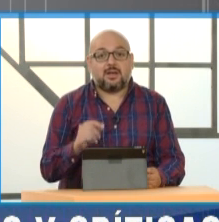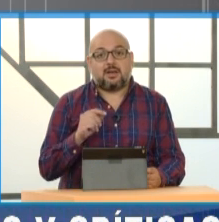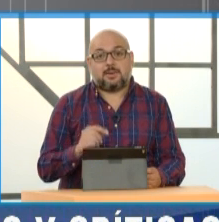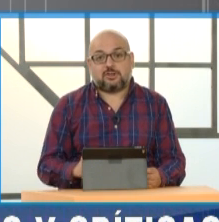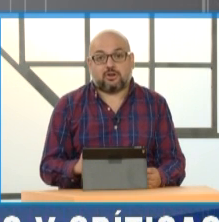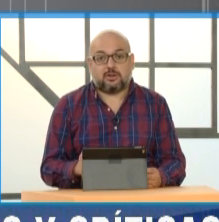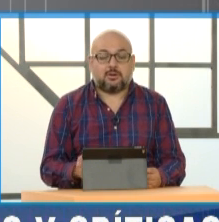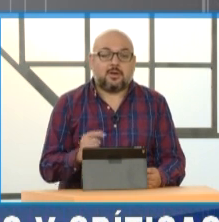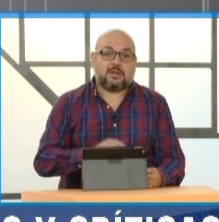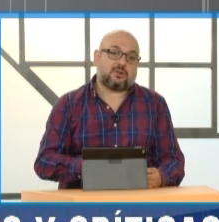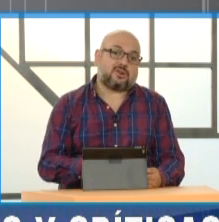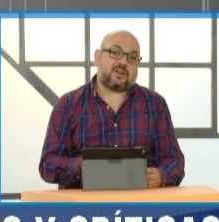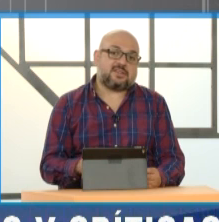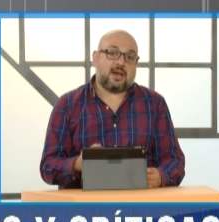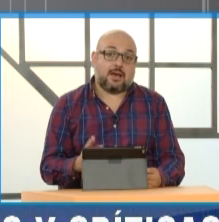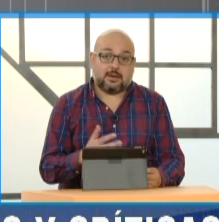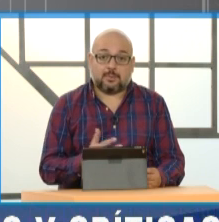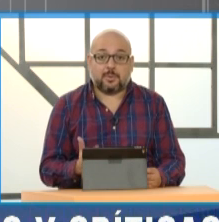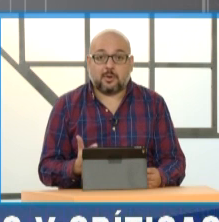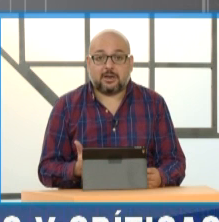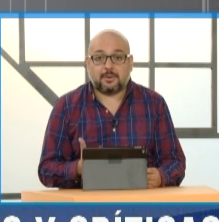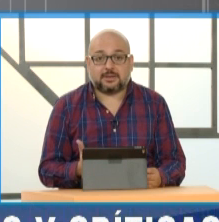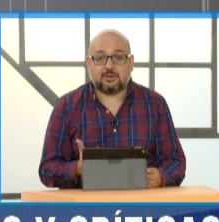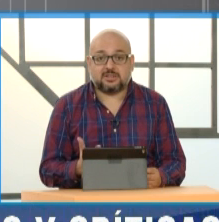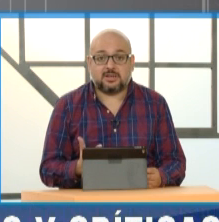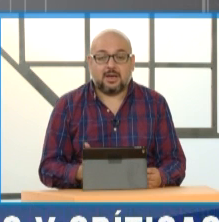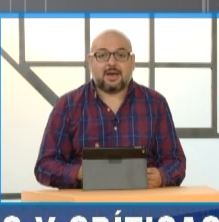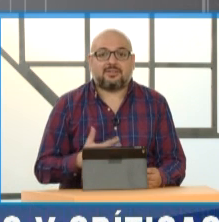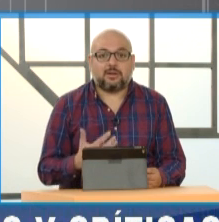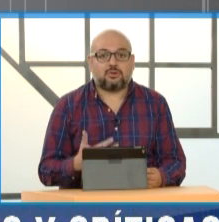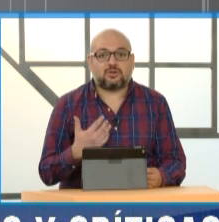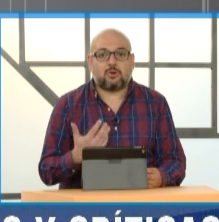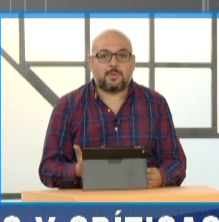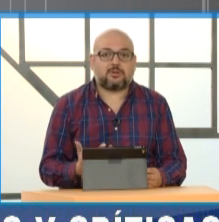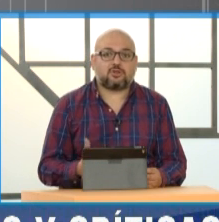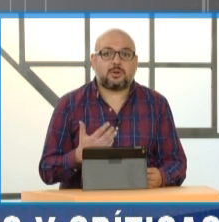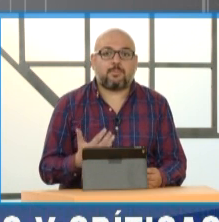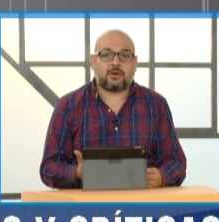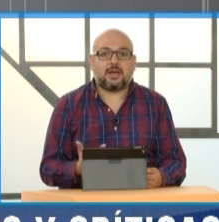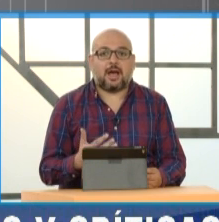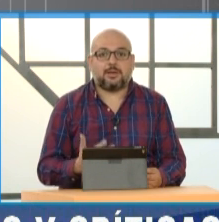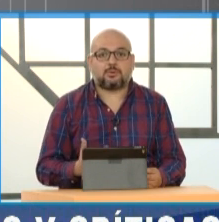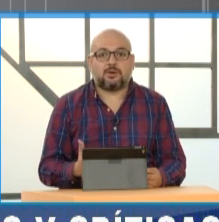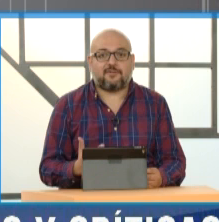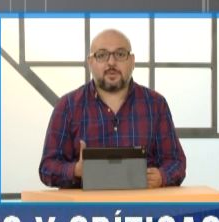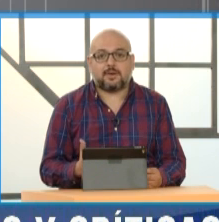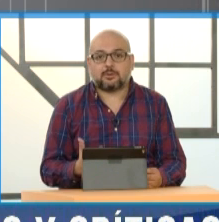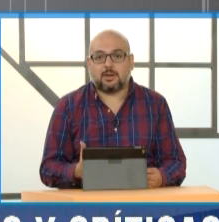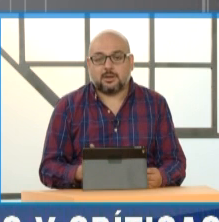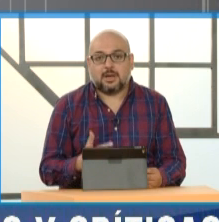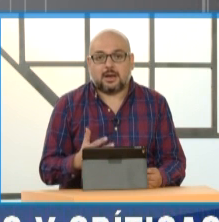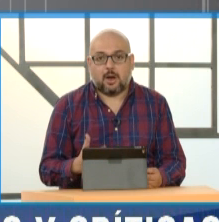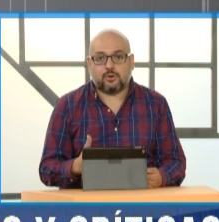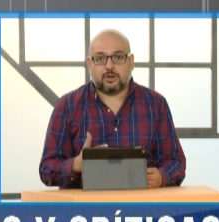machista y misógino. Esto en referencia a que el propio Valerio había estado allí dando sus argumentos sobre por qué había actuado de la forma que había